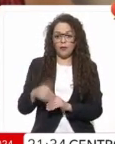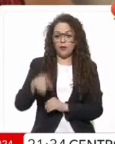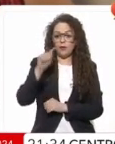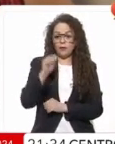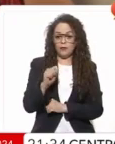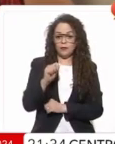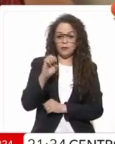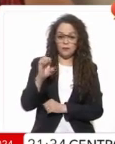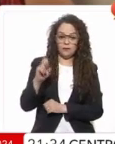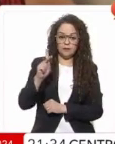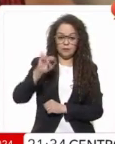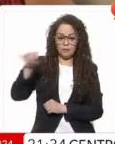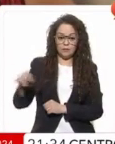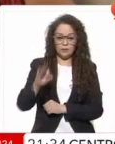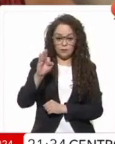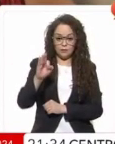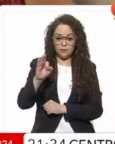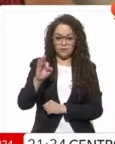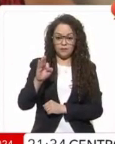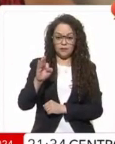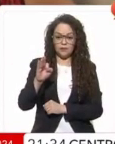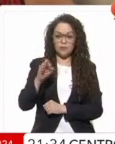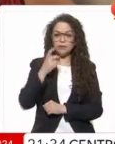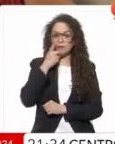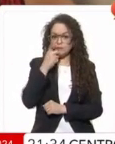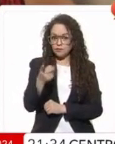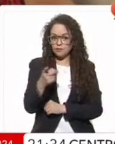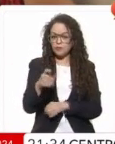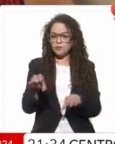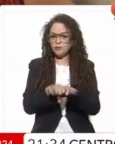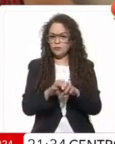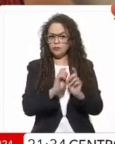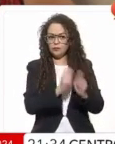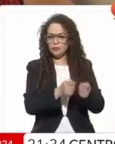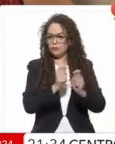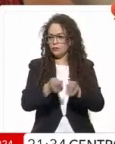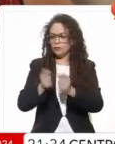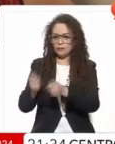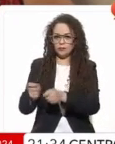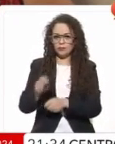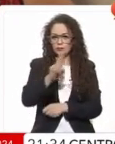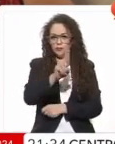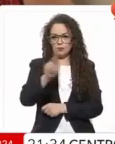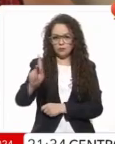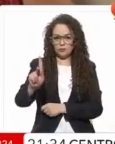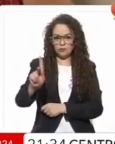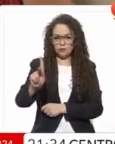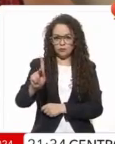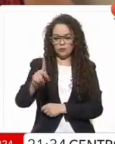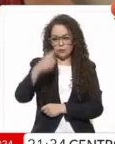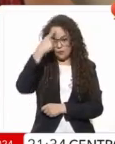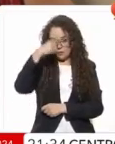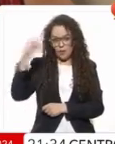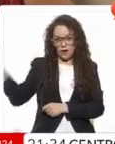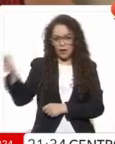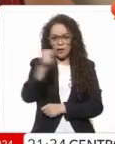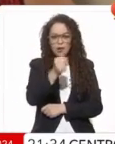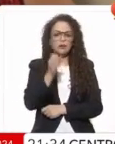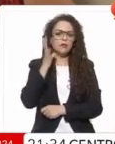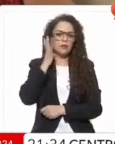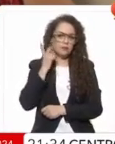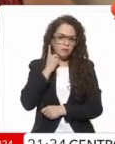Electoral calificó la repartición de la representación proporcional del Poder Legislativo.